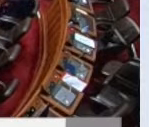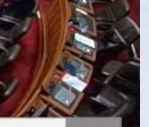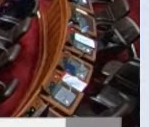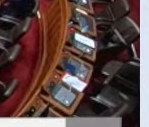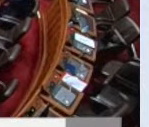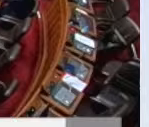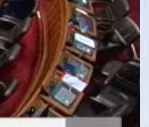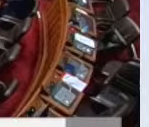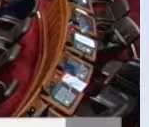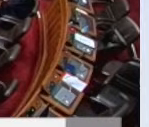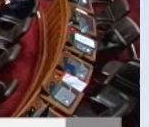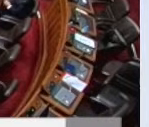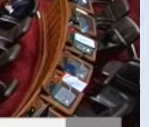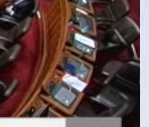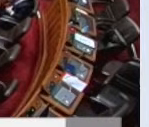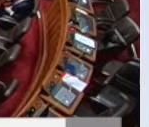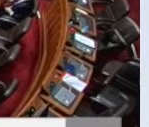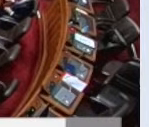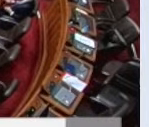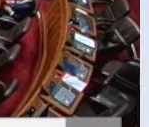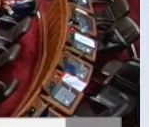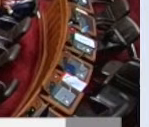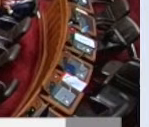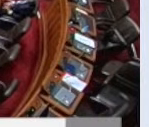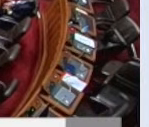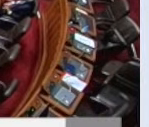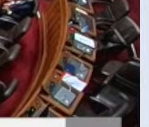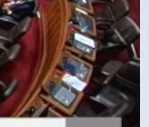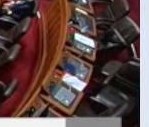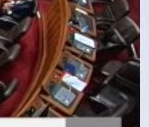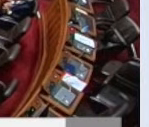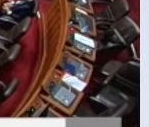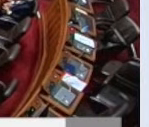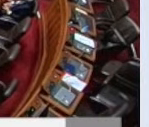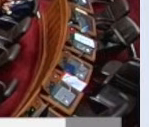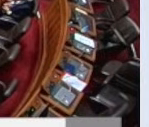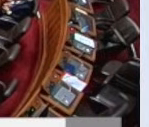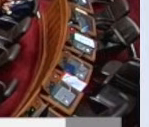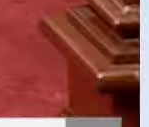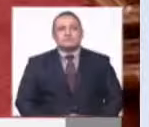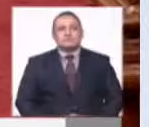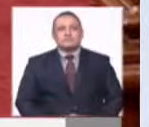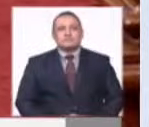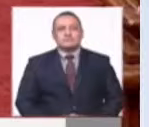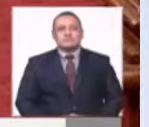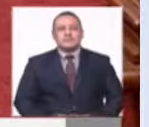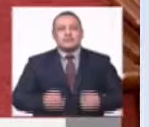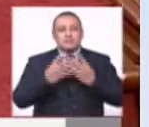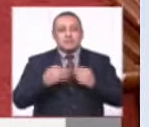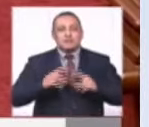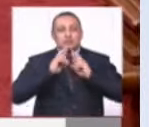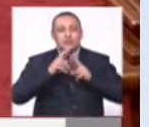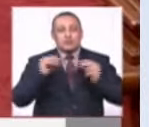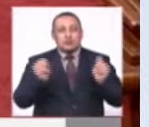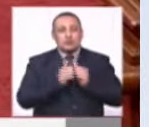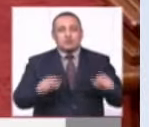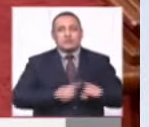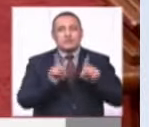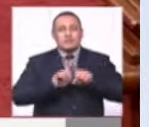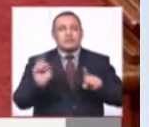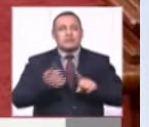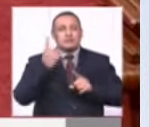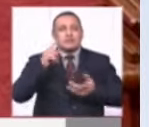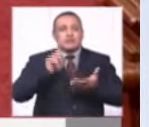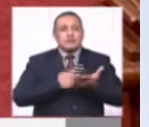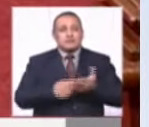Con su permiso, señor presidente, procederé a responder algunas de las preguntas que se han hecho en relación con el sector. Y la primera es